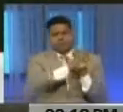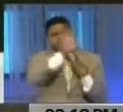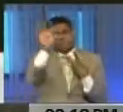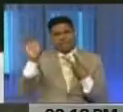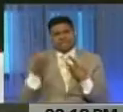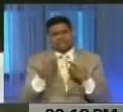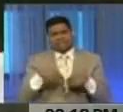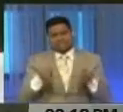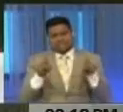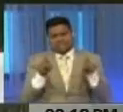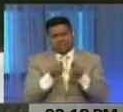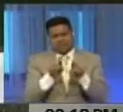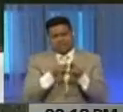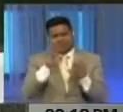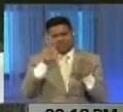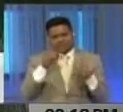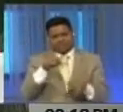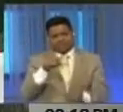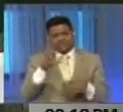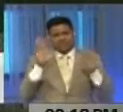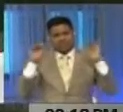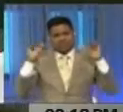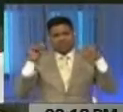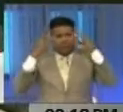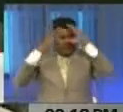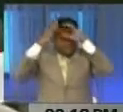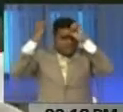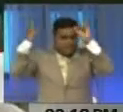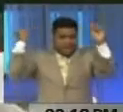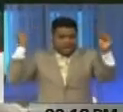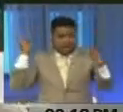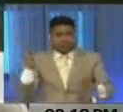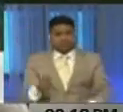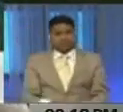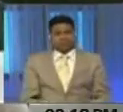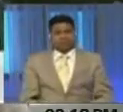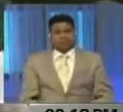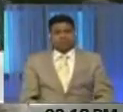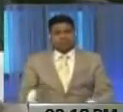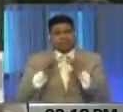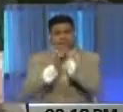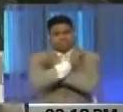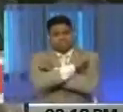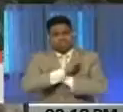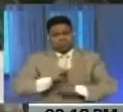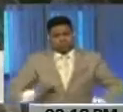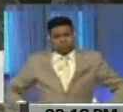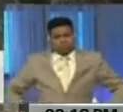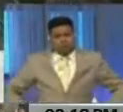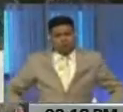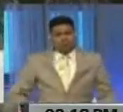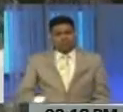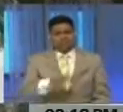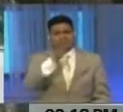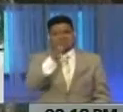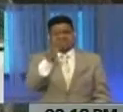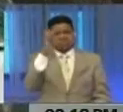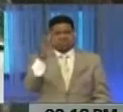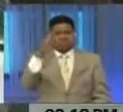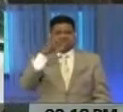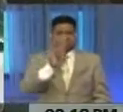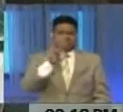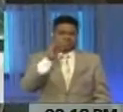quiero saludar a el embajador de Portugal, Fernando Manuel Jesús Teles. Gracias por